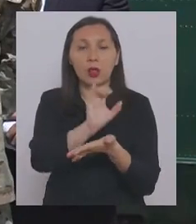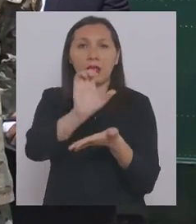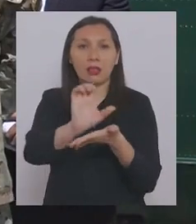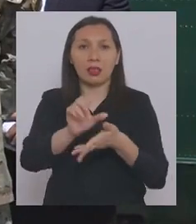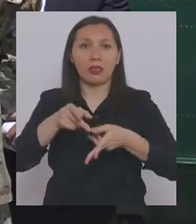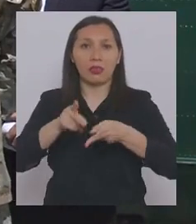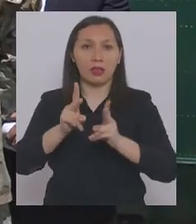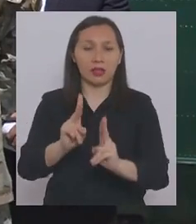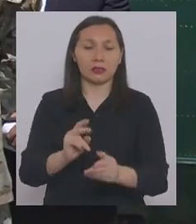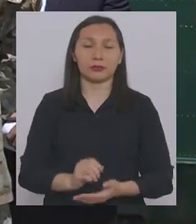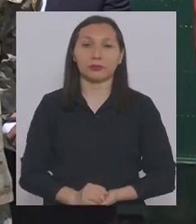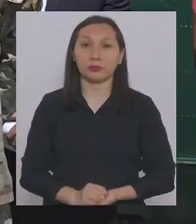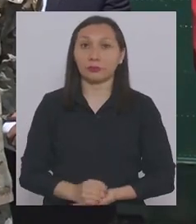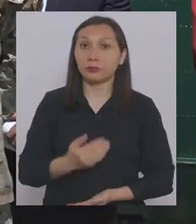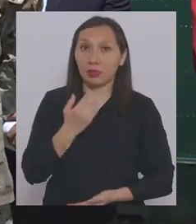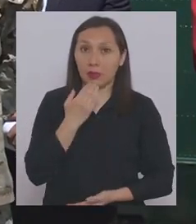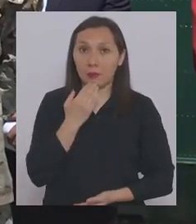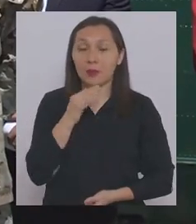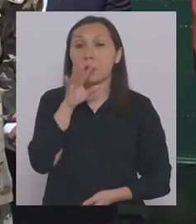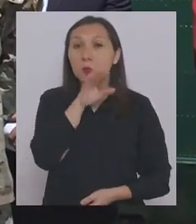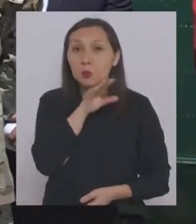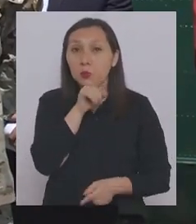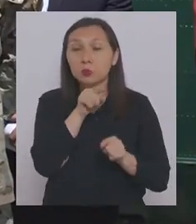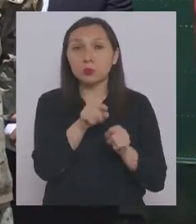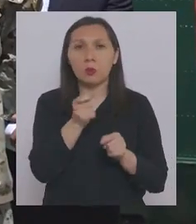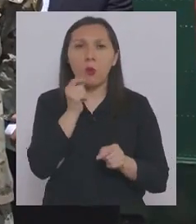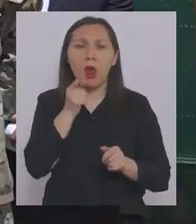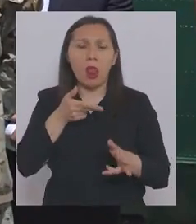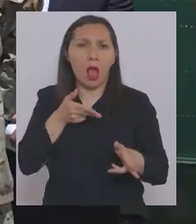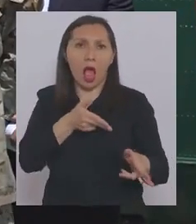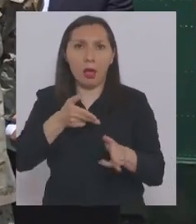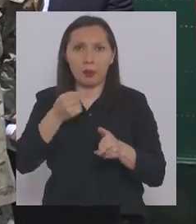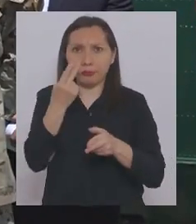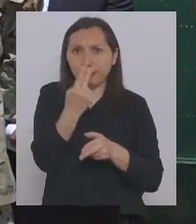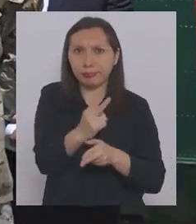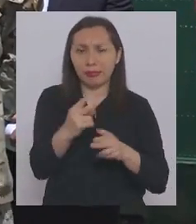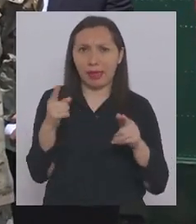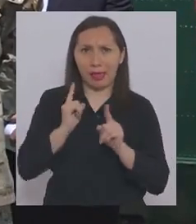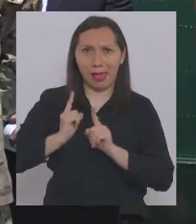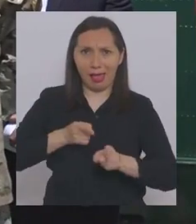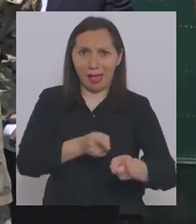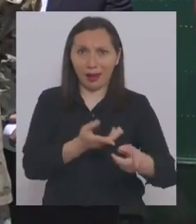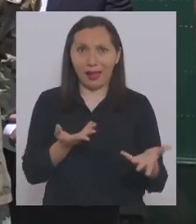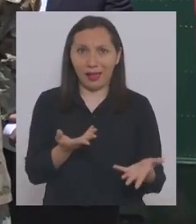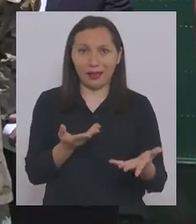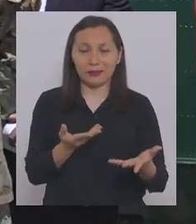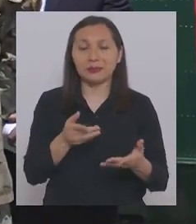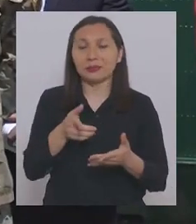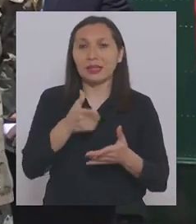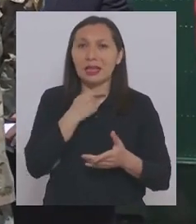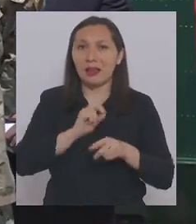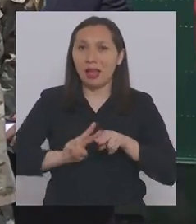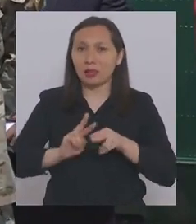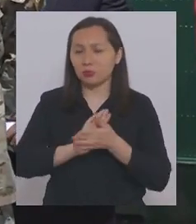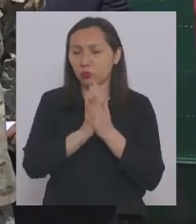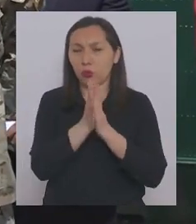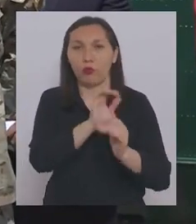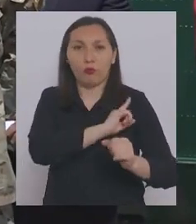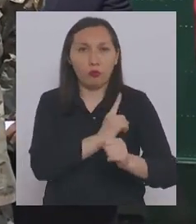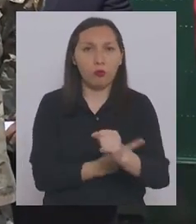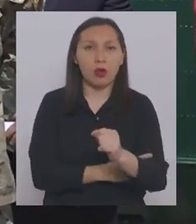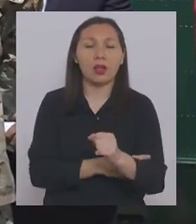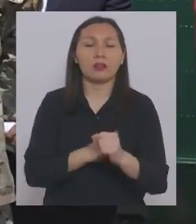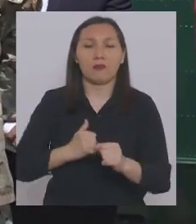Derecho, incluso utilizando armamento de guerra. Y queremos hacerlo con toda la fuerza y voluntad del